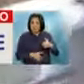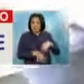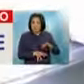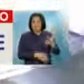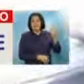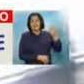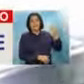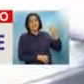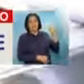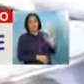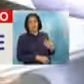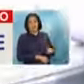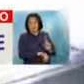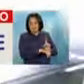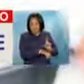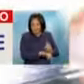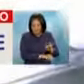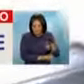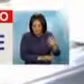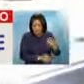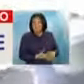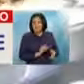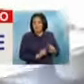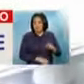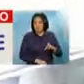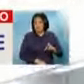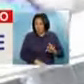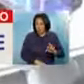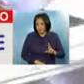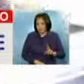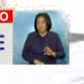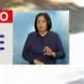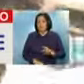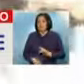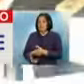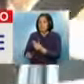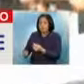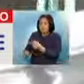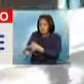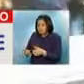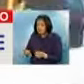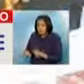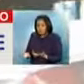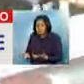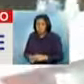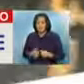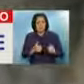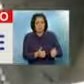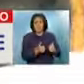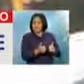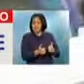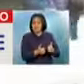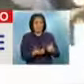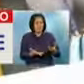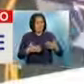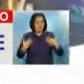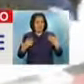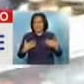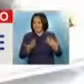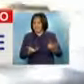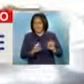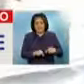que estuve en instrucción premilitar. ¿Cómo están los ánimos el día de hoy? Muy bien,